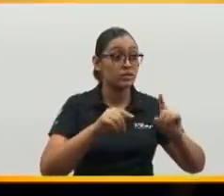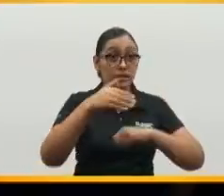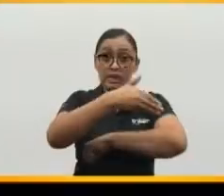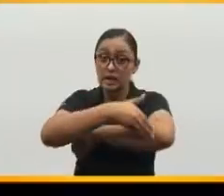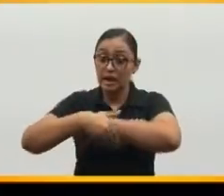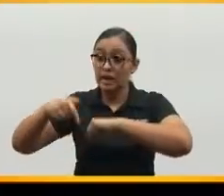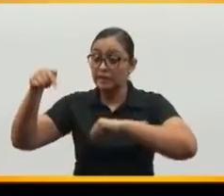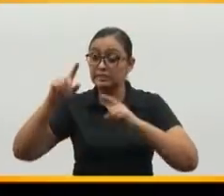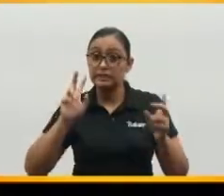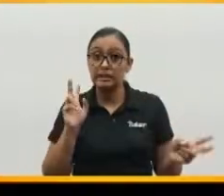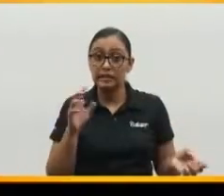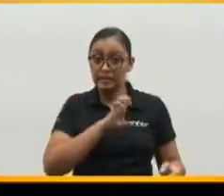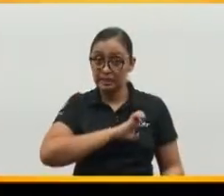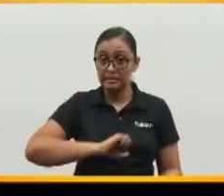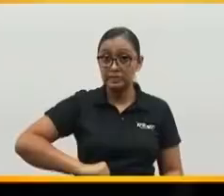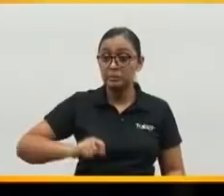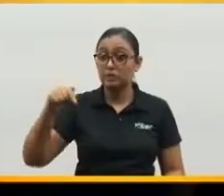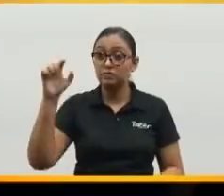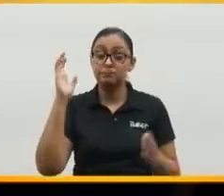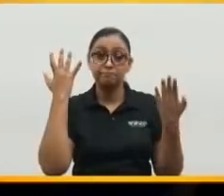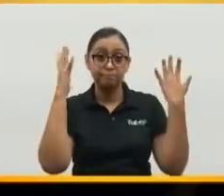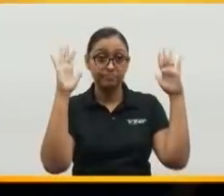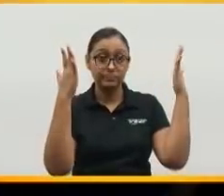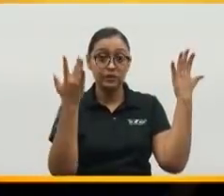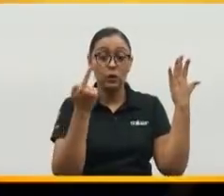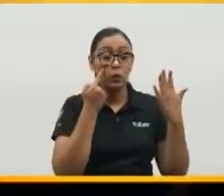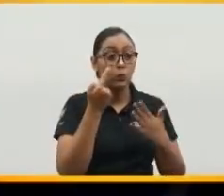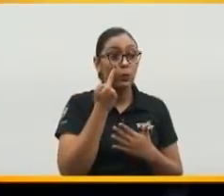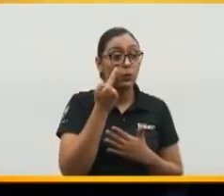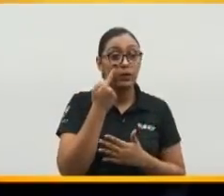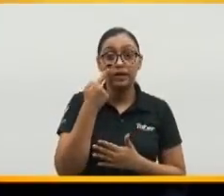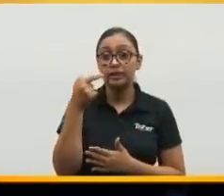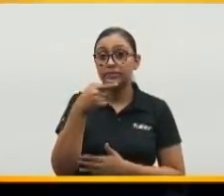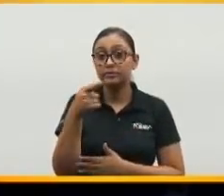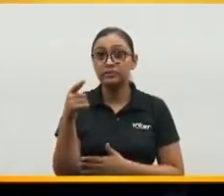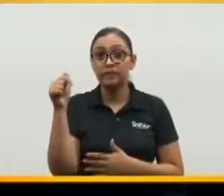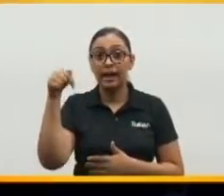¿No crees que merecen un fortísimo aplauso esta noche todos los agentes de seguridad de nuestro